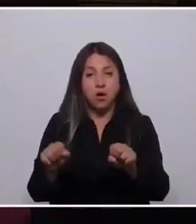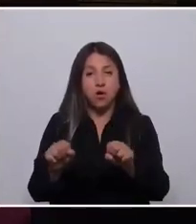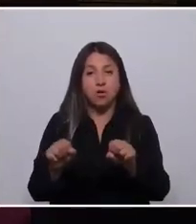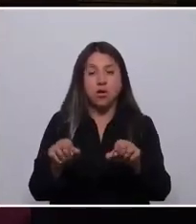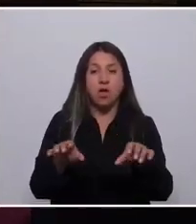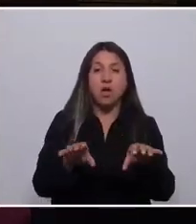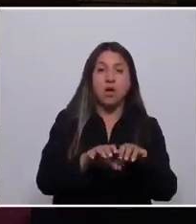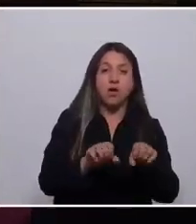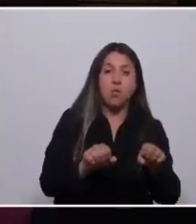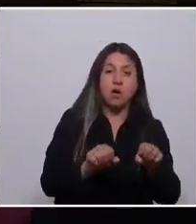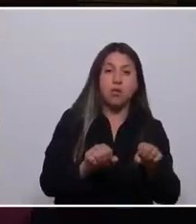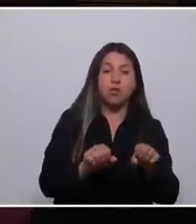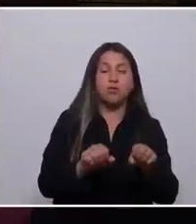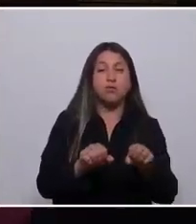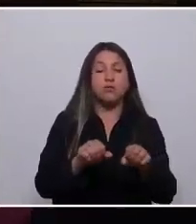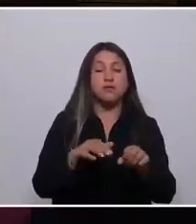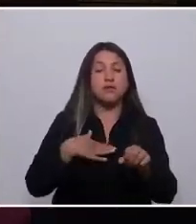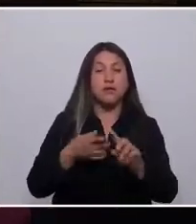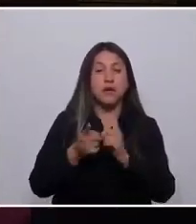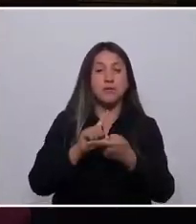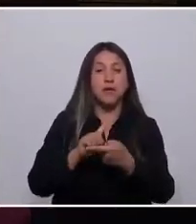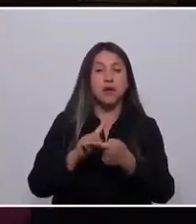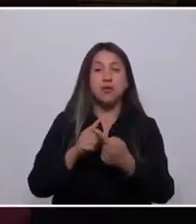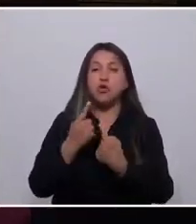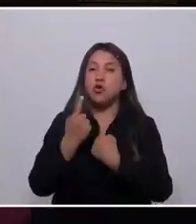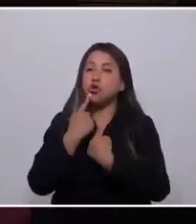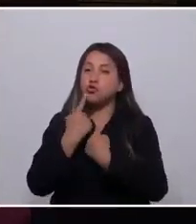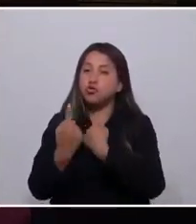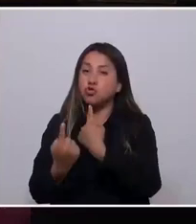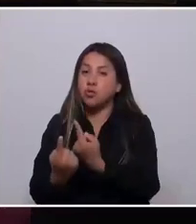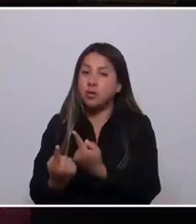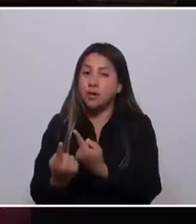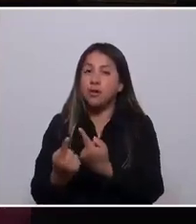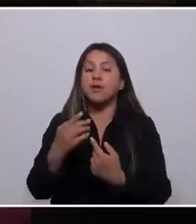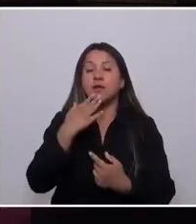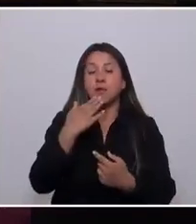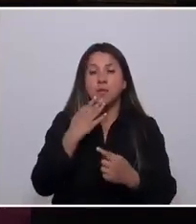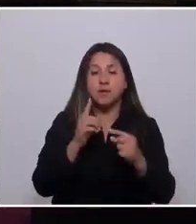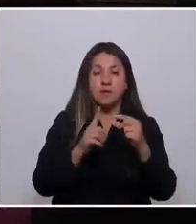por consulta, que la Secretaría también estimó incompatible.